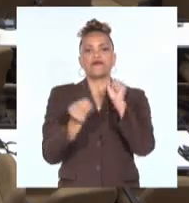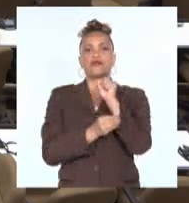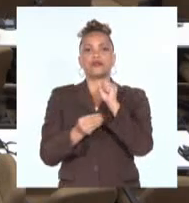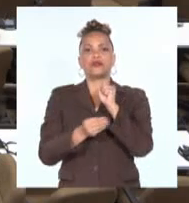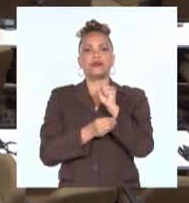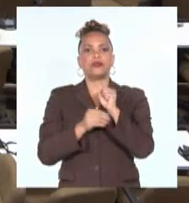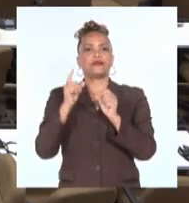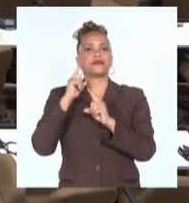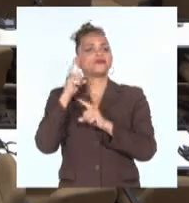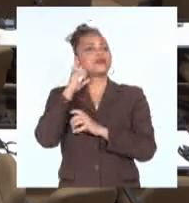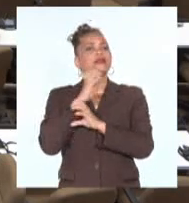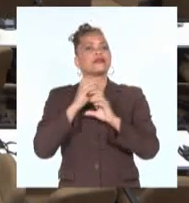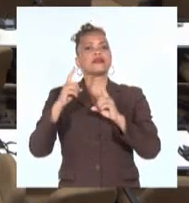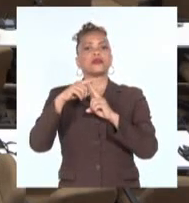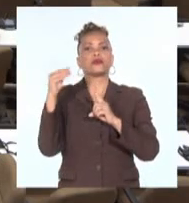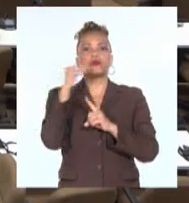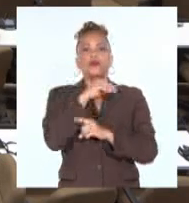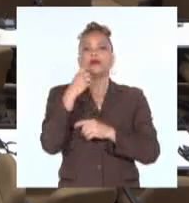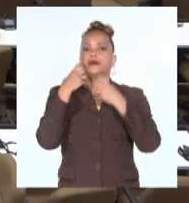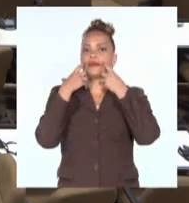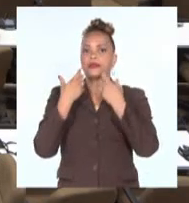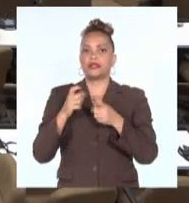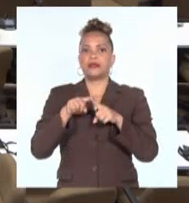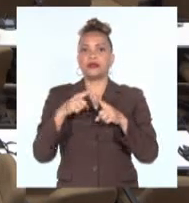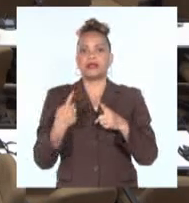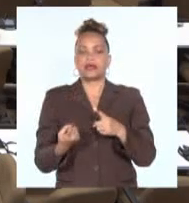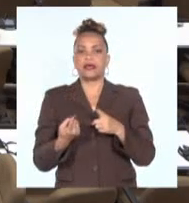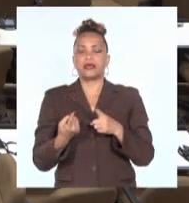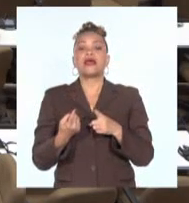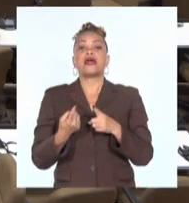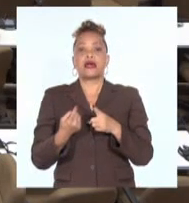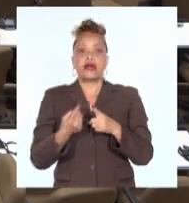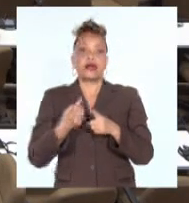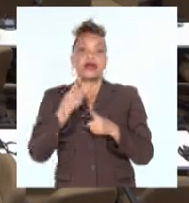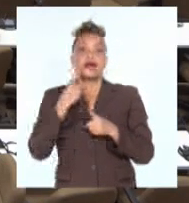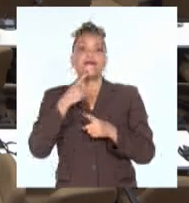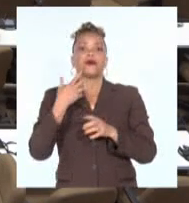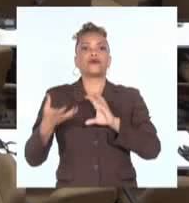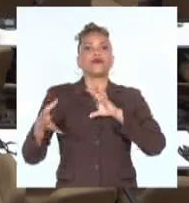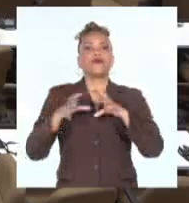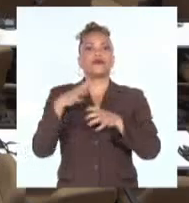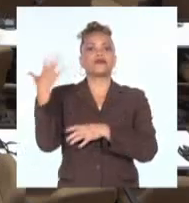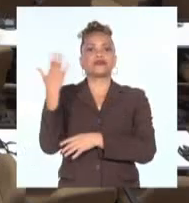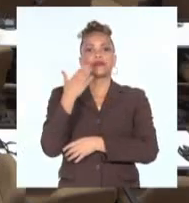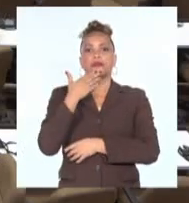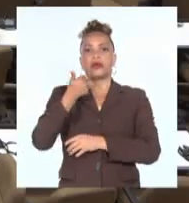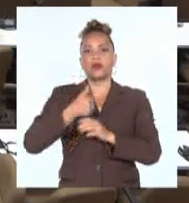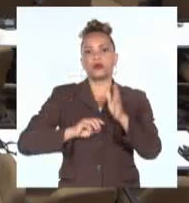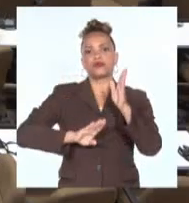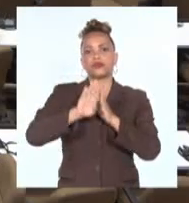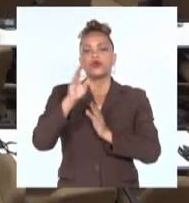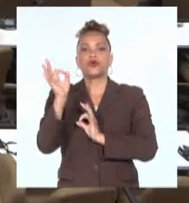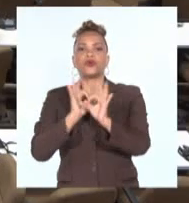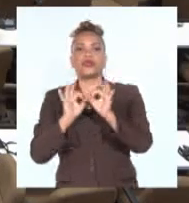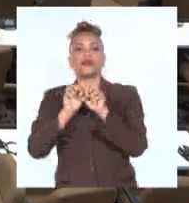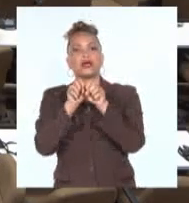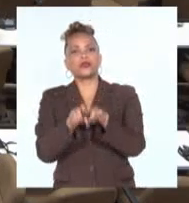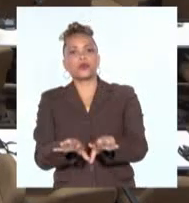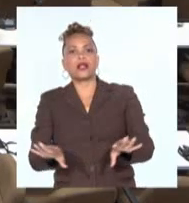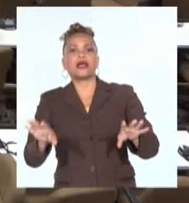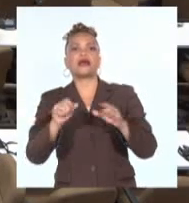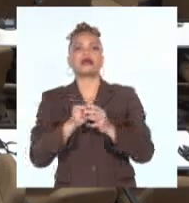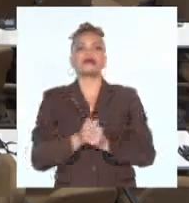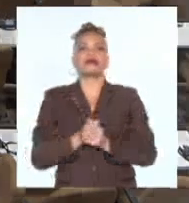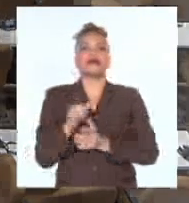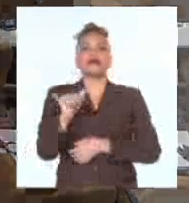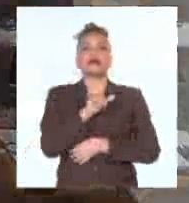son necesarios para una acción ambiental más ambiciosa, protegiendo la naturaleza sin comprometer el